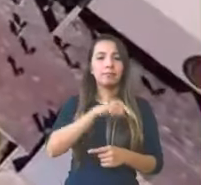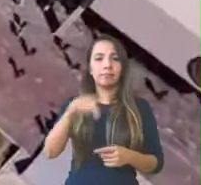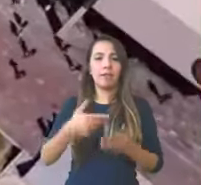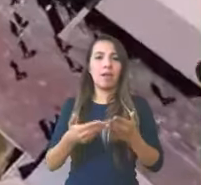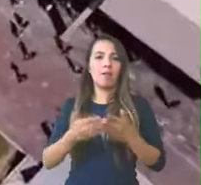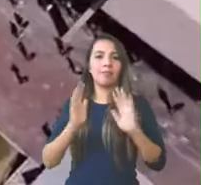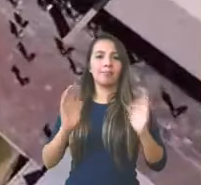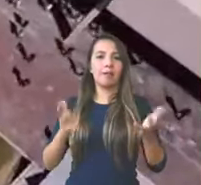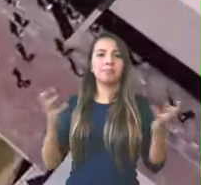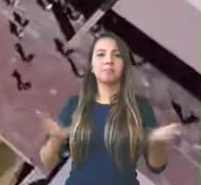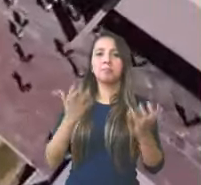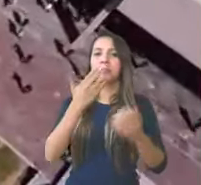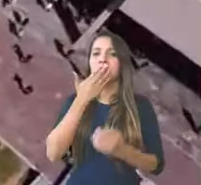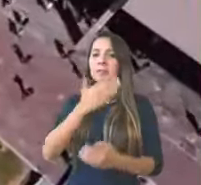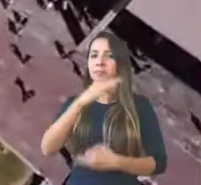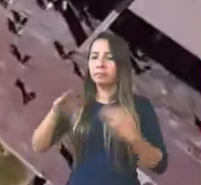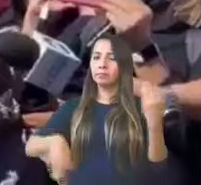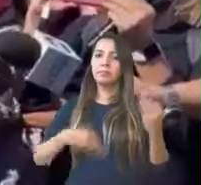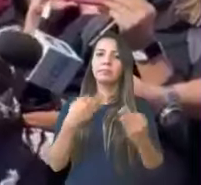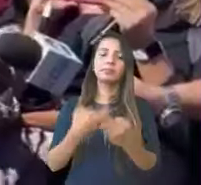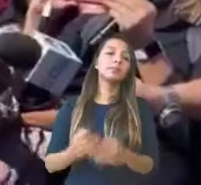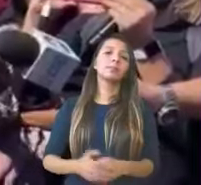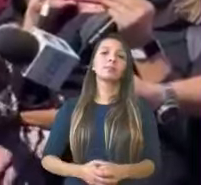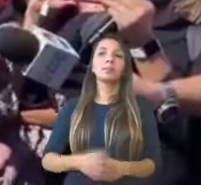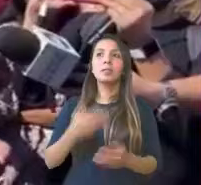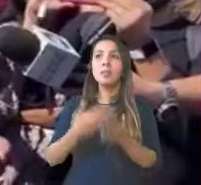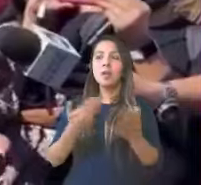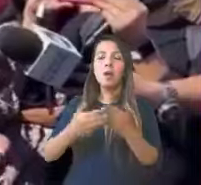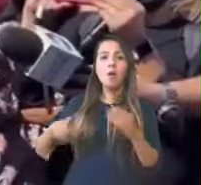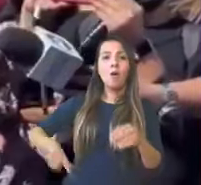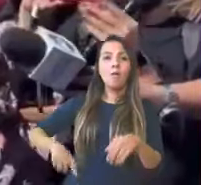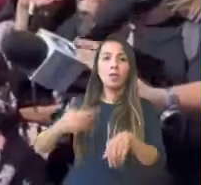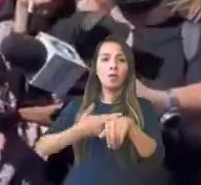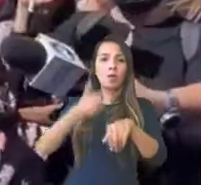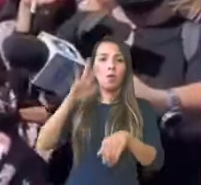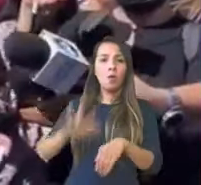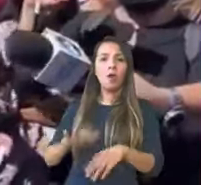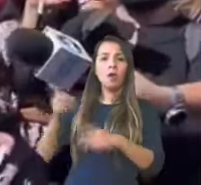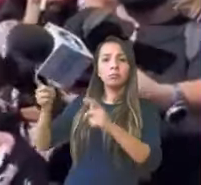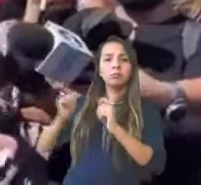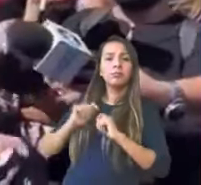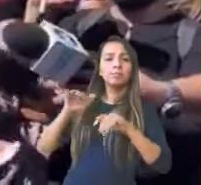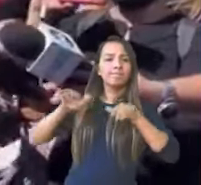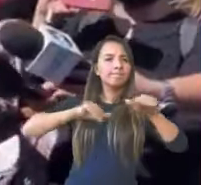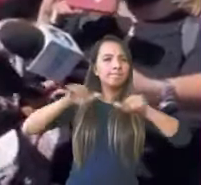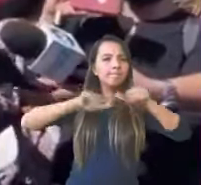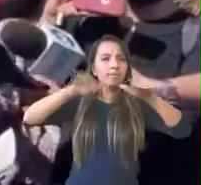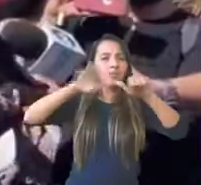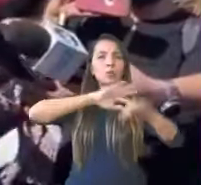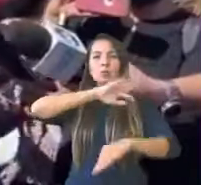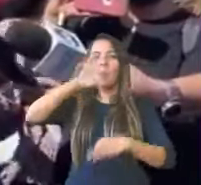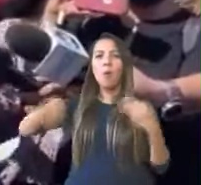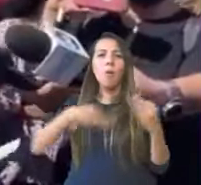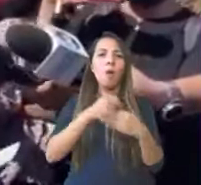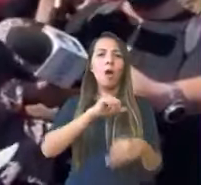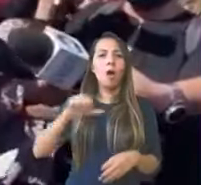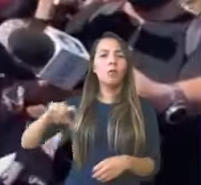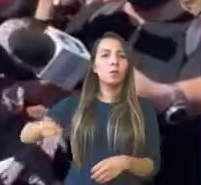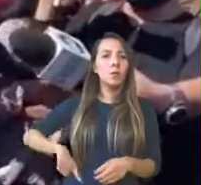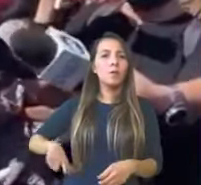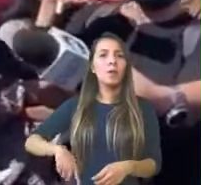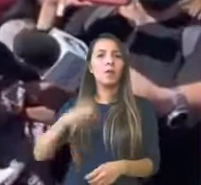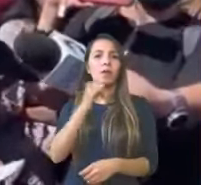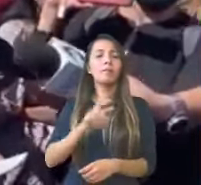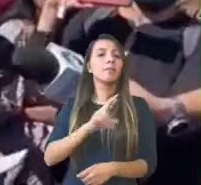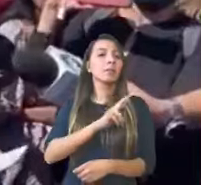el día de hoy queremos, a nombre de la gobernadora, hacer un llamado a todas las instituciones públicas y privadas